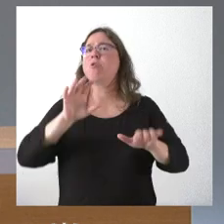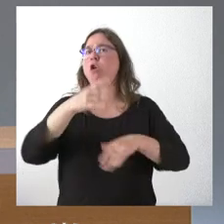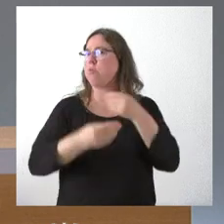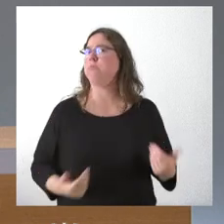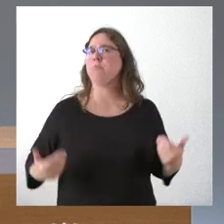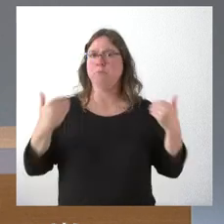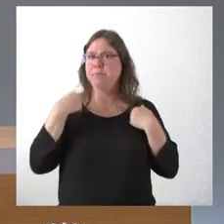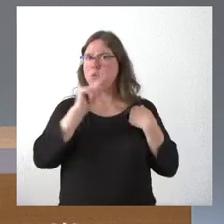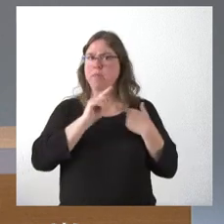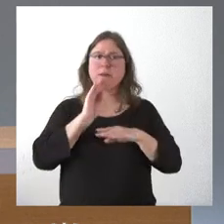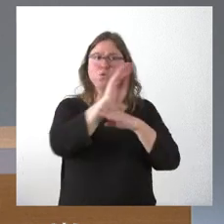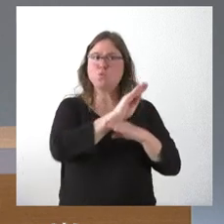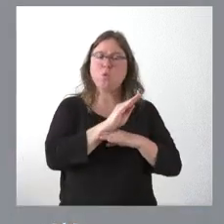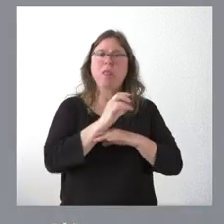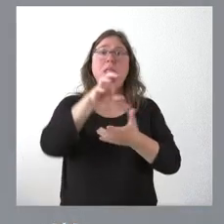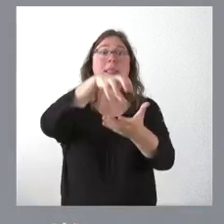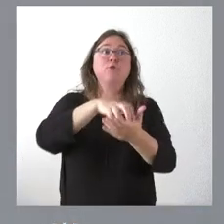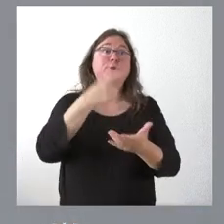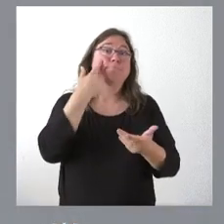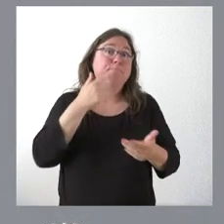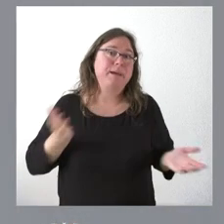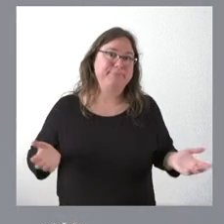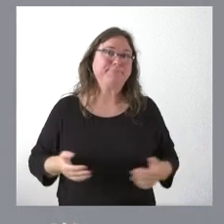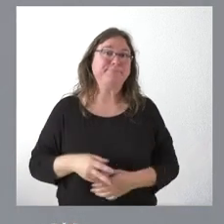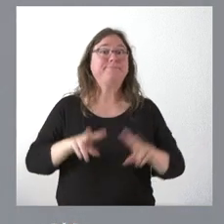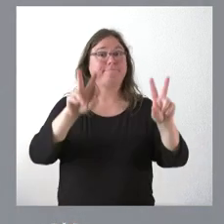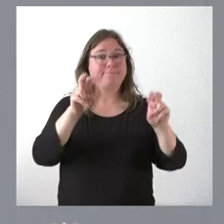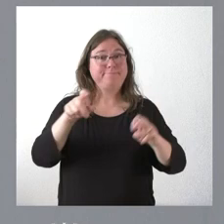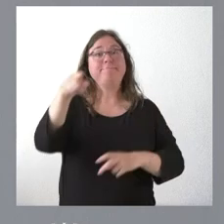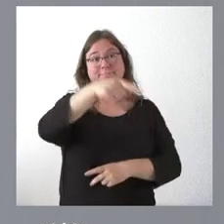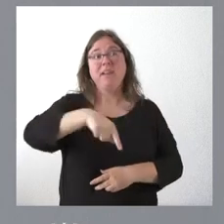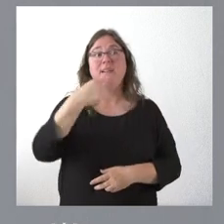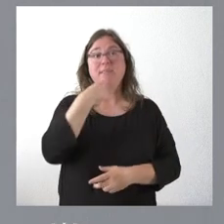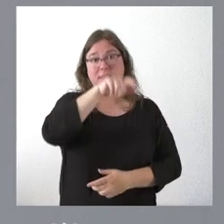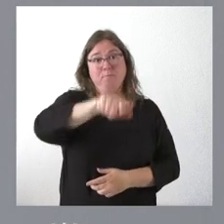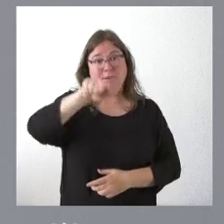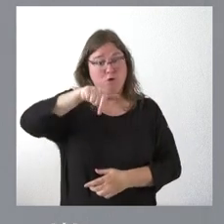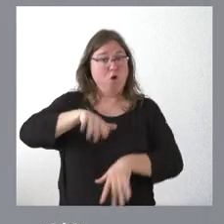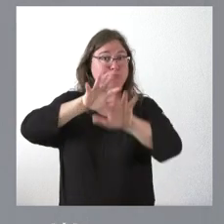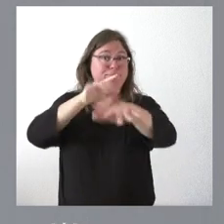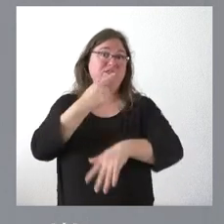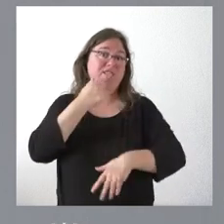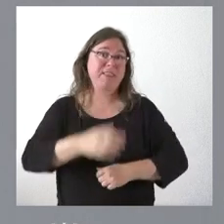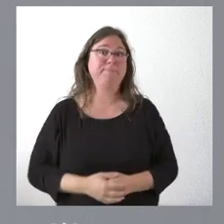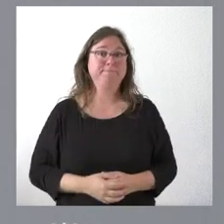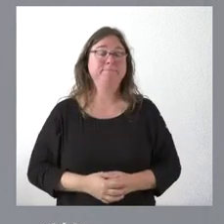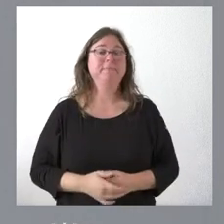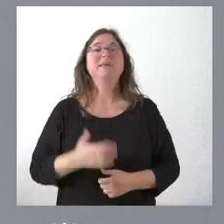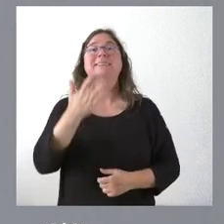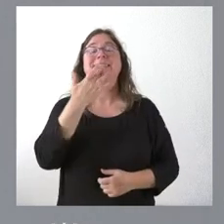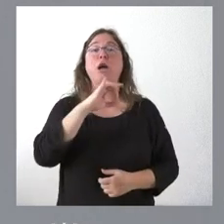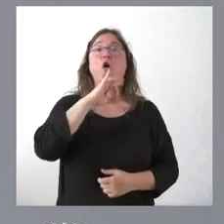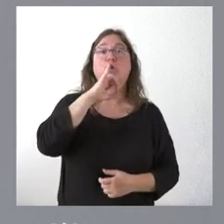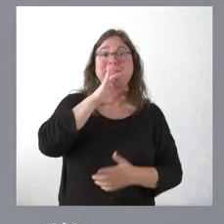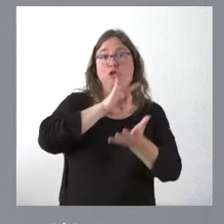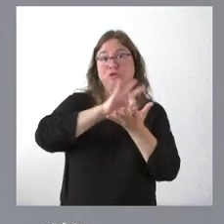para mantener los centros correctamente? Pues mire, esto también lo están poniendo de manifiesto las personas que hoy se manifiestan. Si están contentos con el